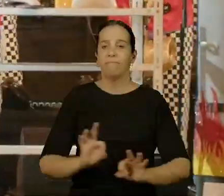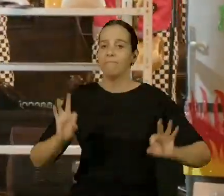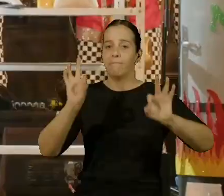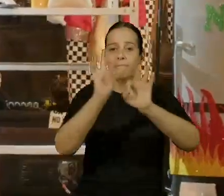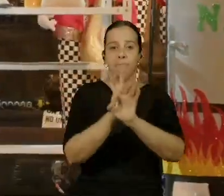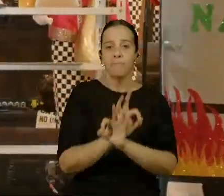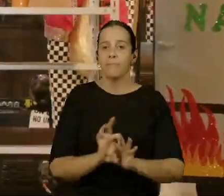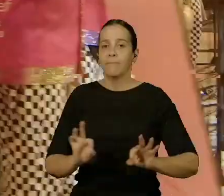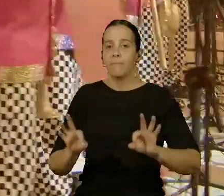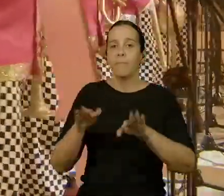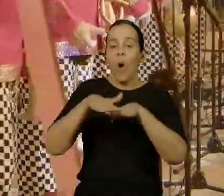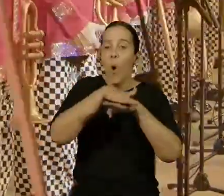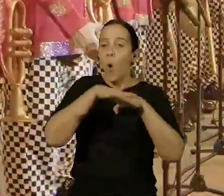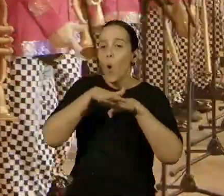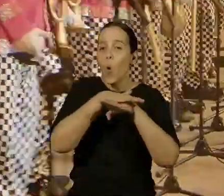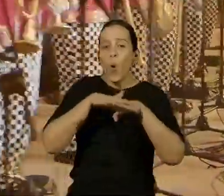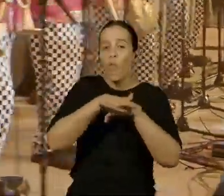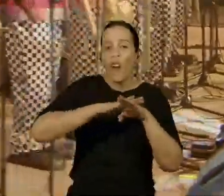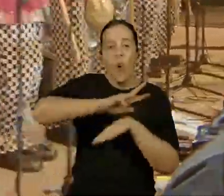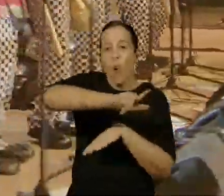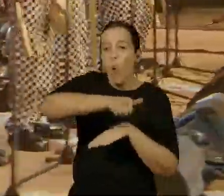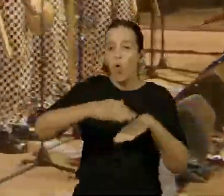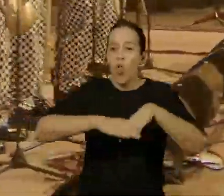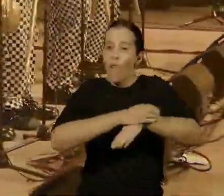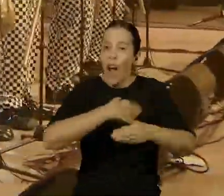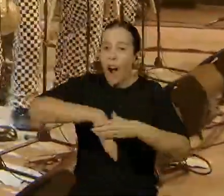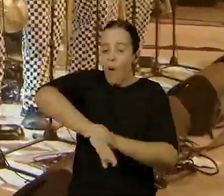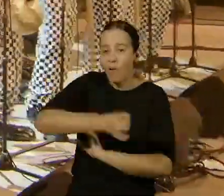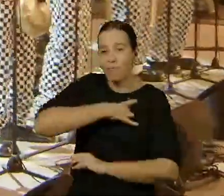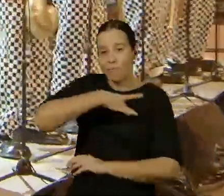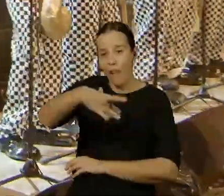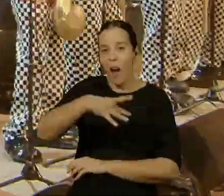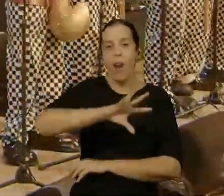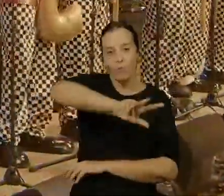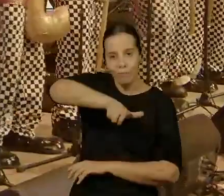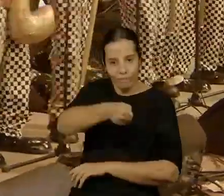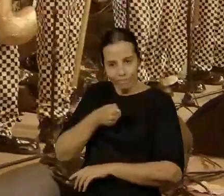los gobiernen bandoleros, guante blanco y a robar.